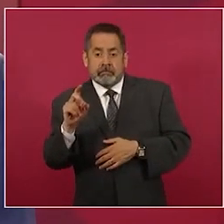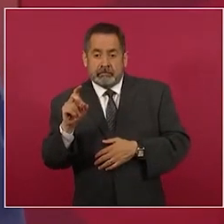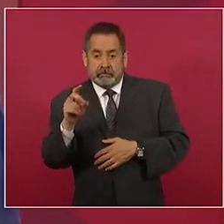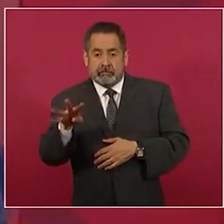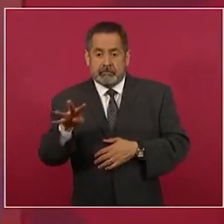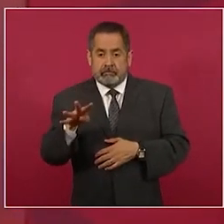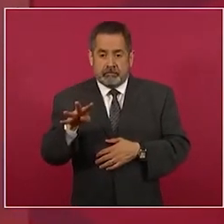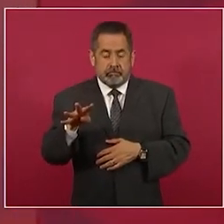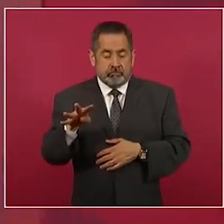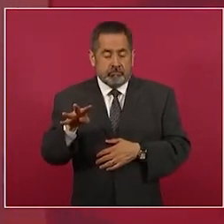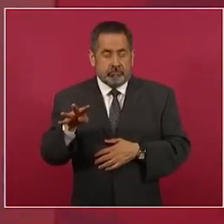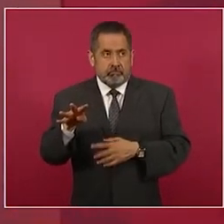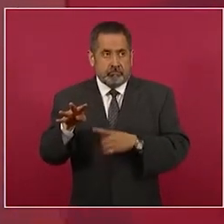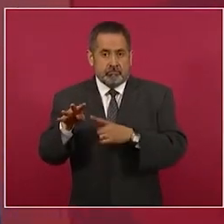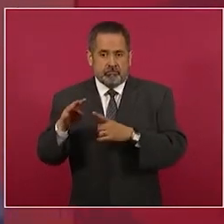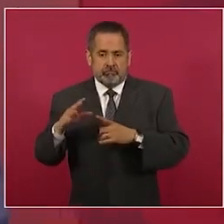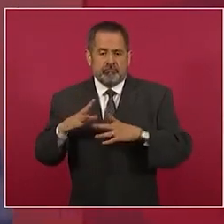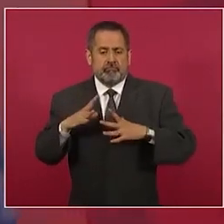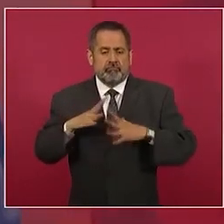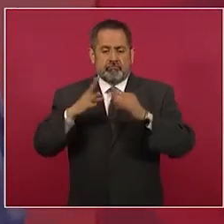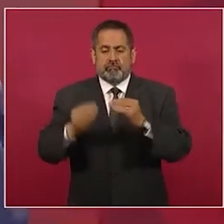se funda el PAN